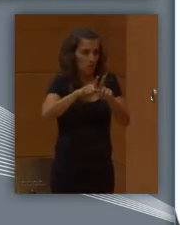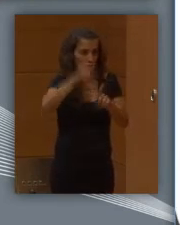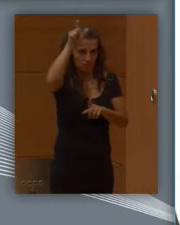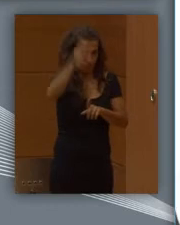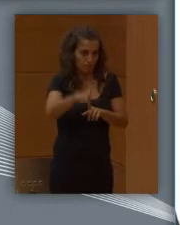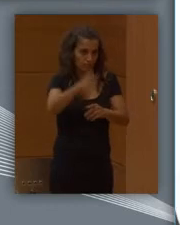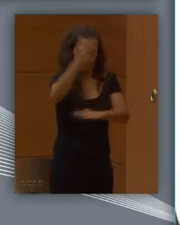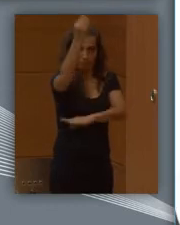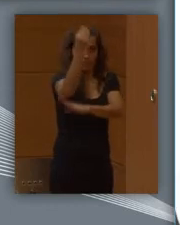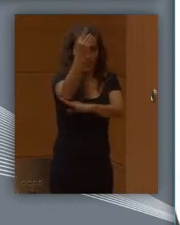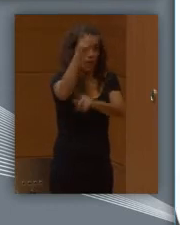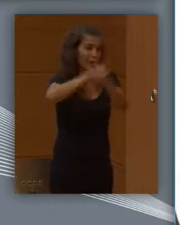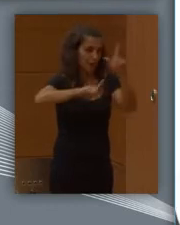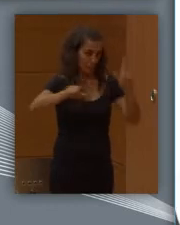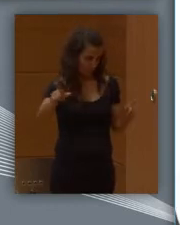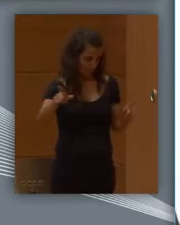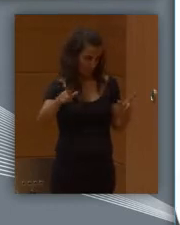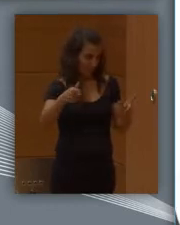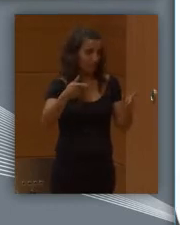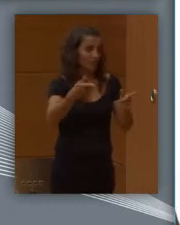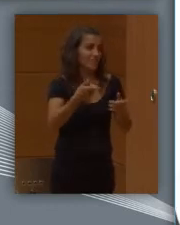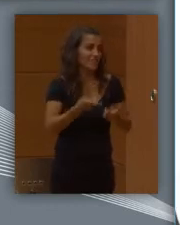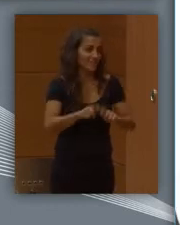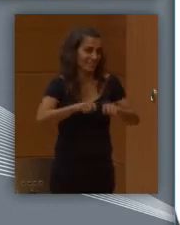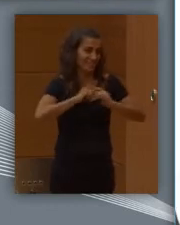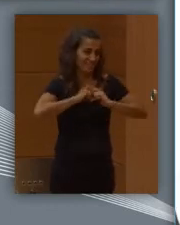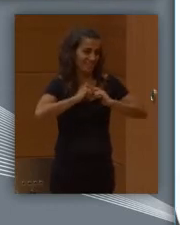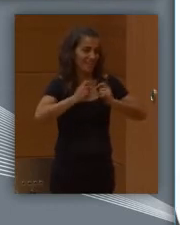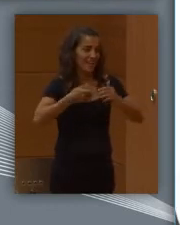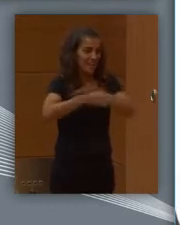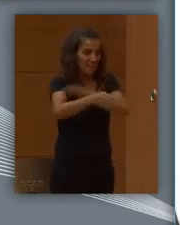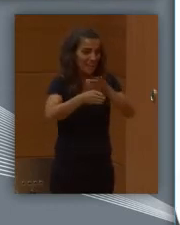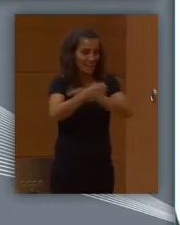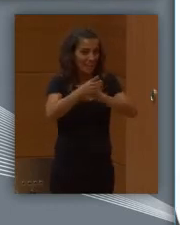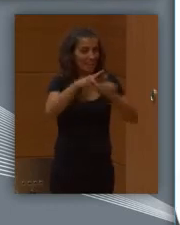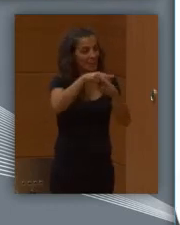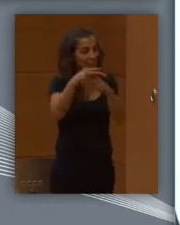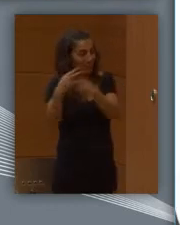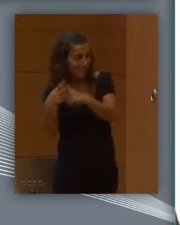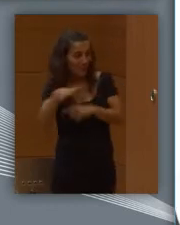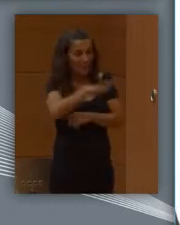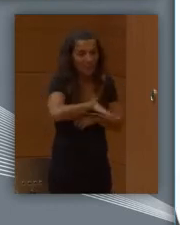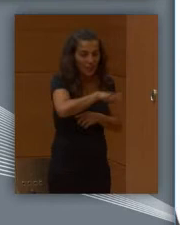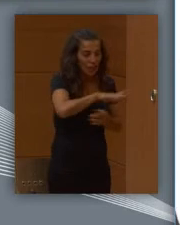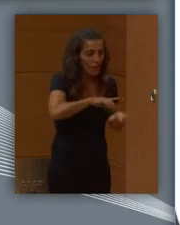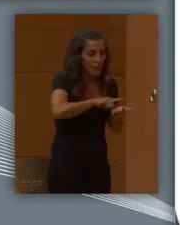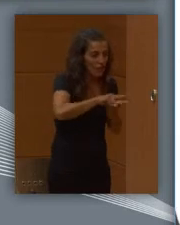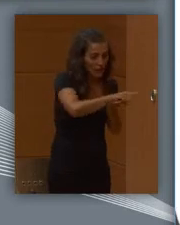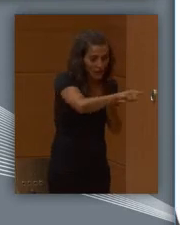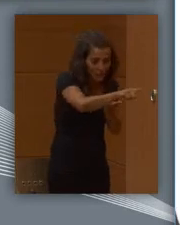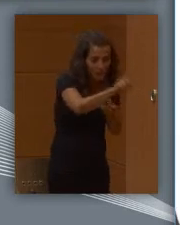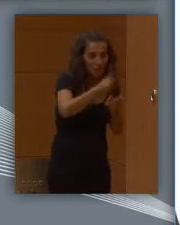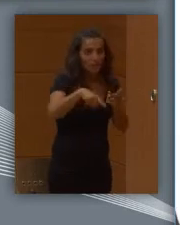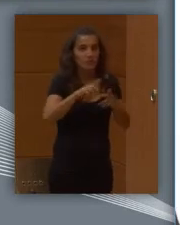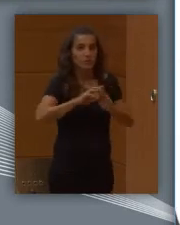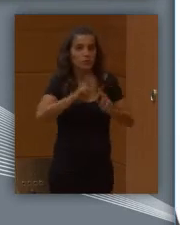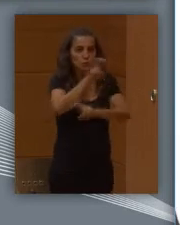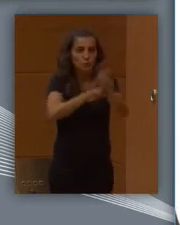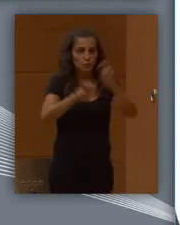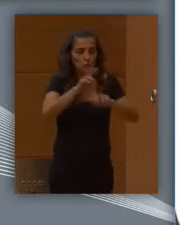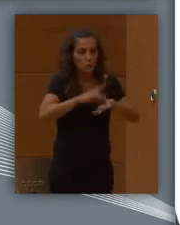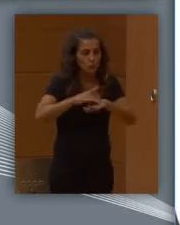podido acceder pues, a toda una serie de herramientas, he apuntado algunas: geolocalización, búsquedas inteligentes de